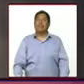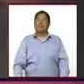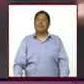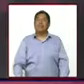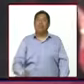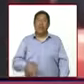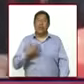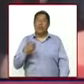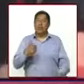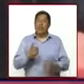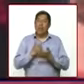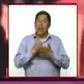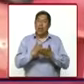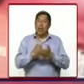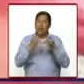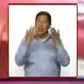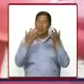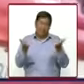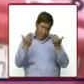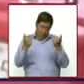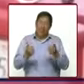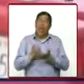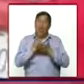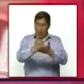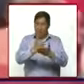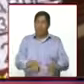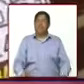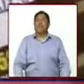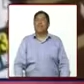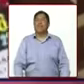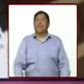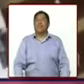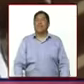Se siente bien ayudar al prójimo, muchachos. Ayuden, vamos.